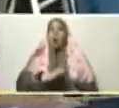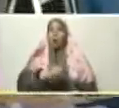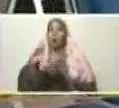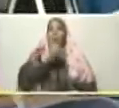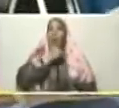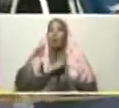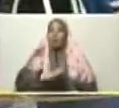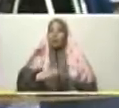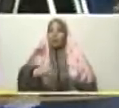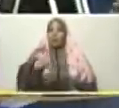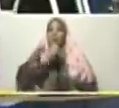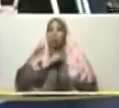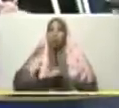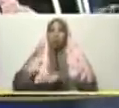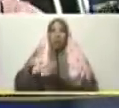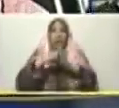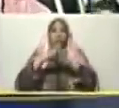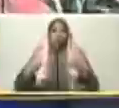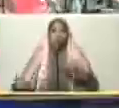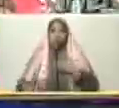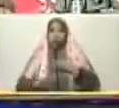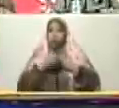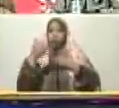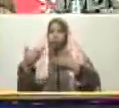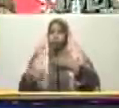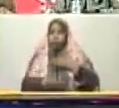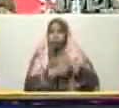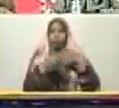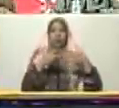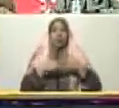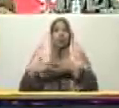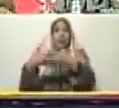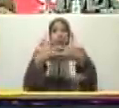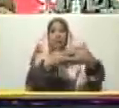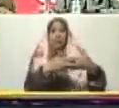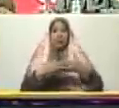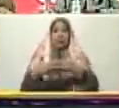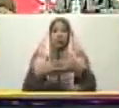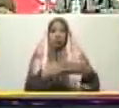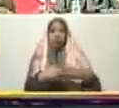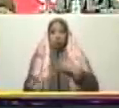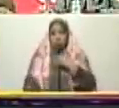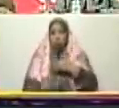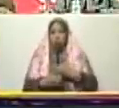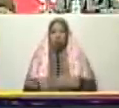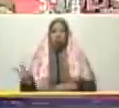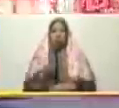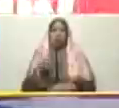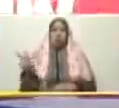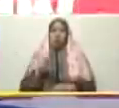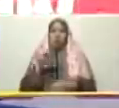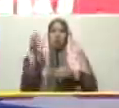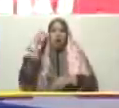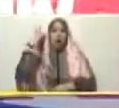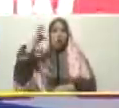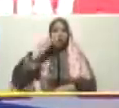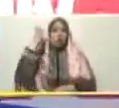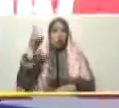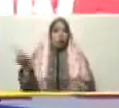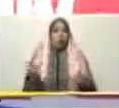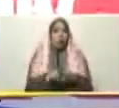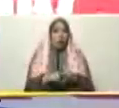a las agresiones y a la arrogancia del imperialismo norteamericano y los imperios europeos